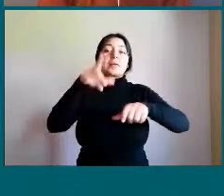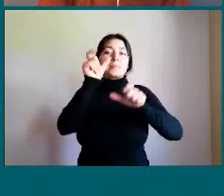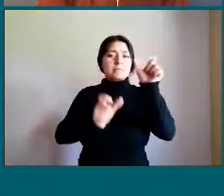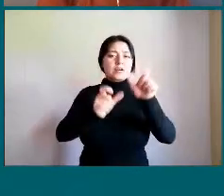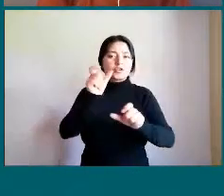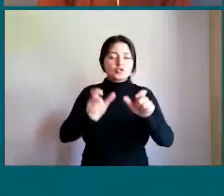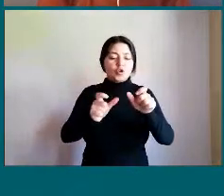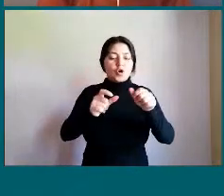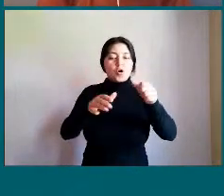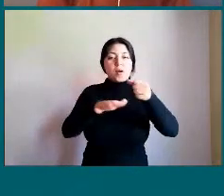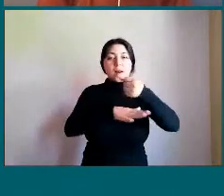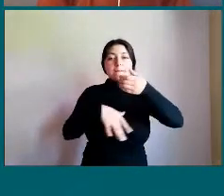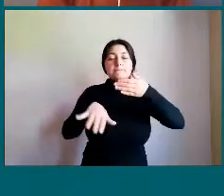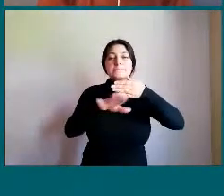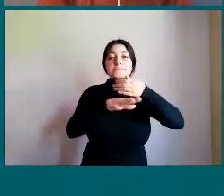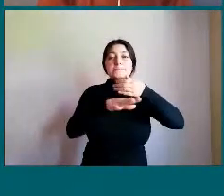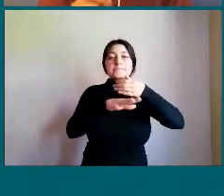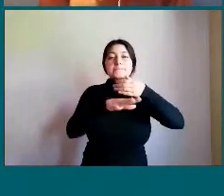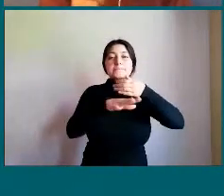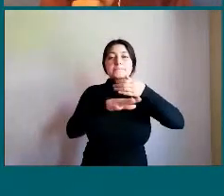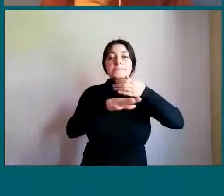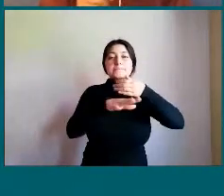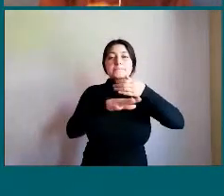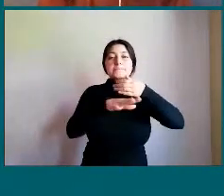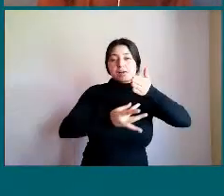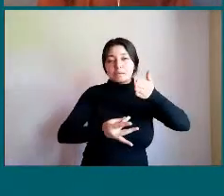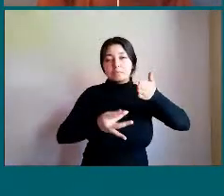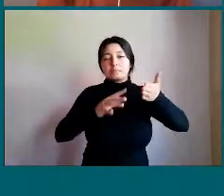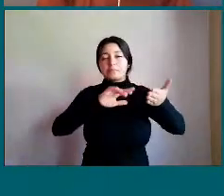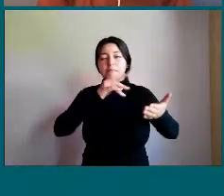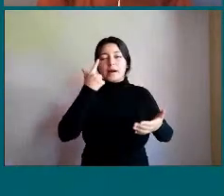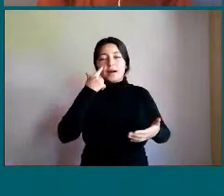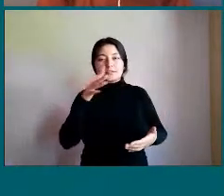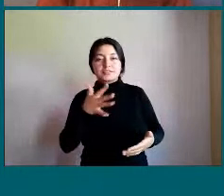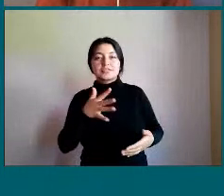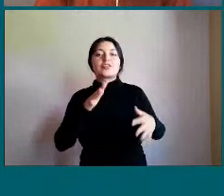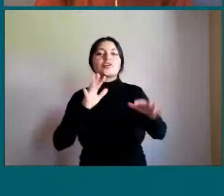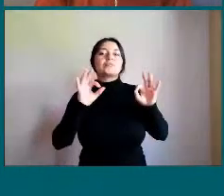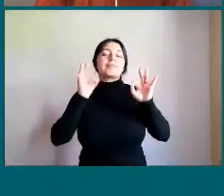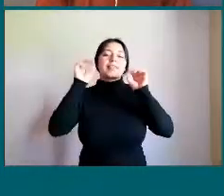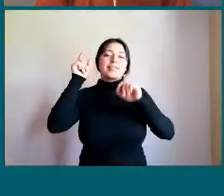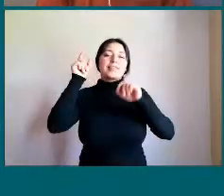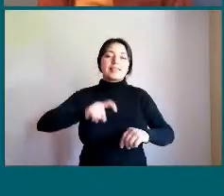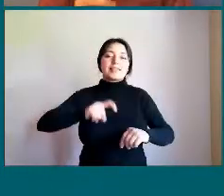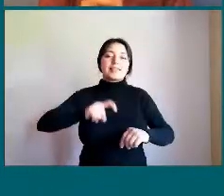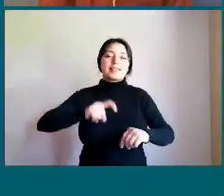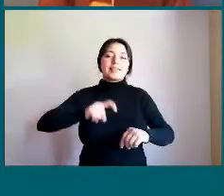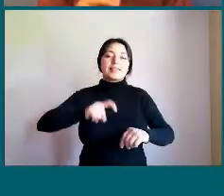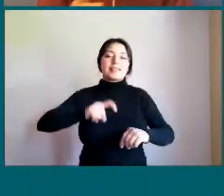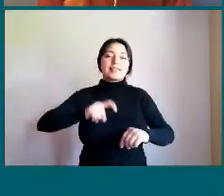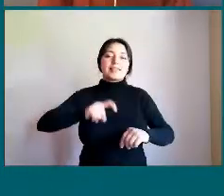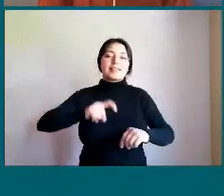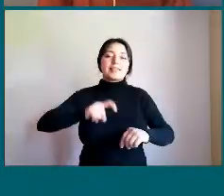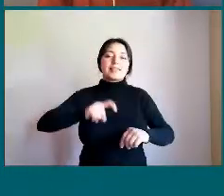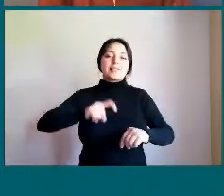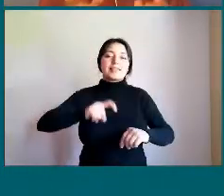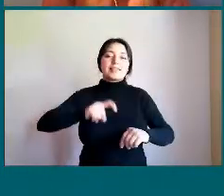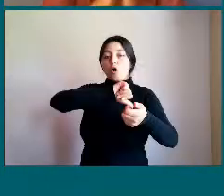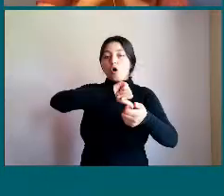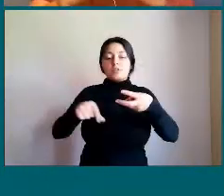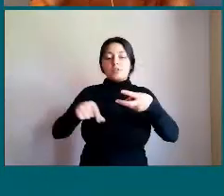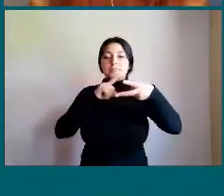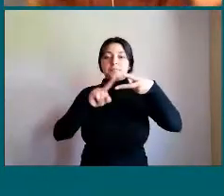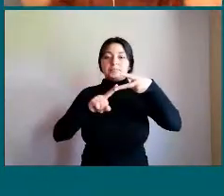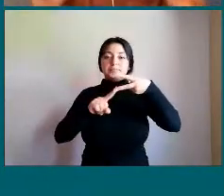puedan acceder también a la cultura y a la evaluación. Esto es súper importante. ¿De acuerdo? Hay otra herramienta que es Padlet, que nos va